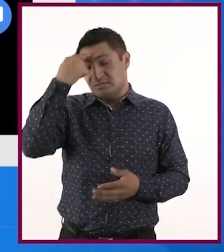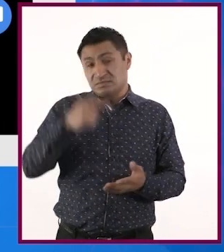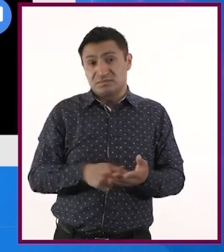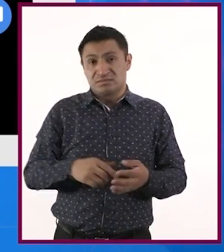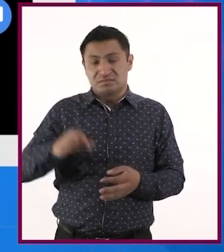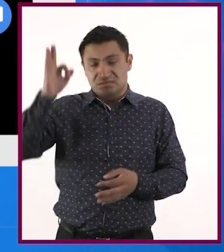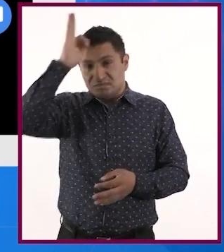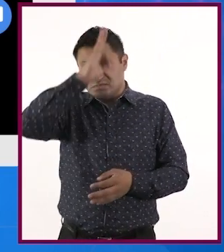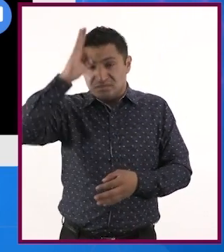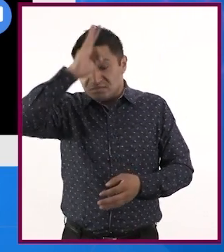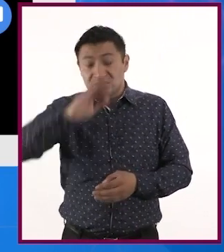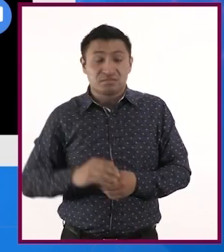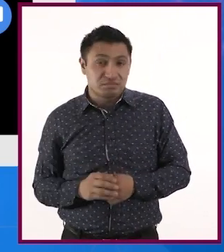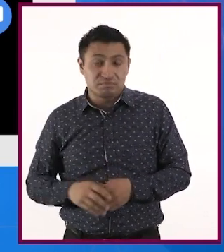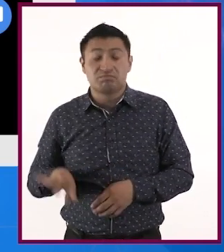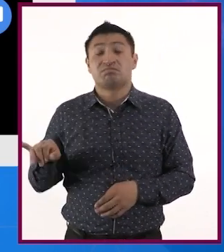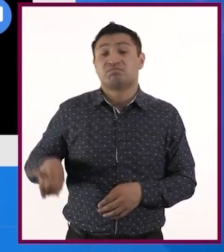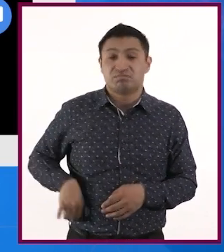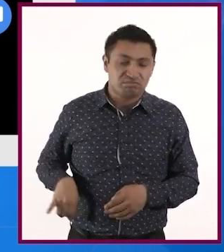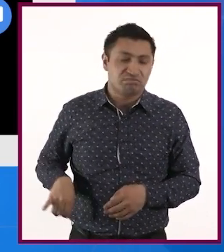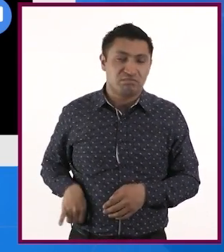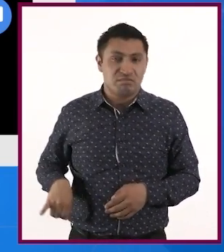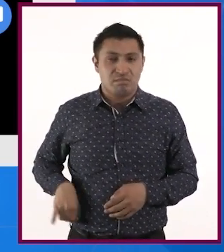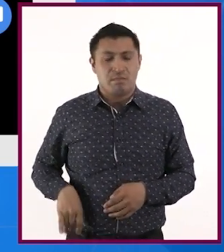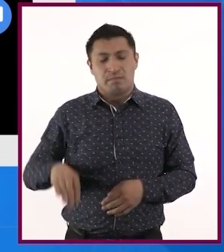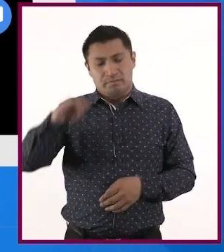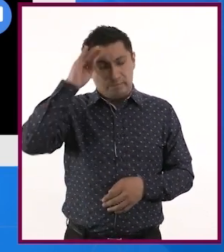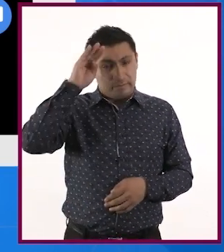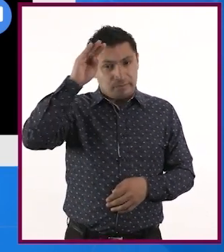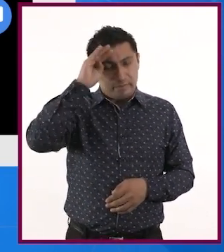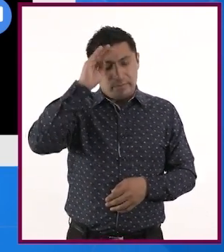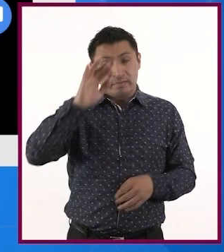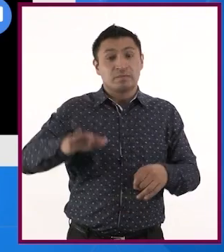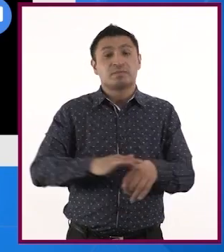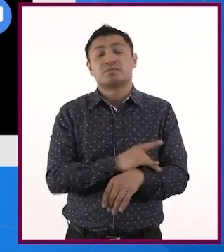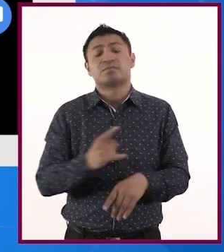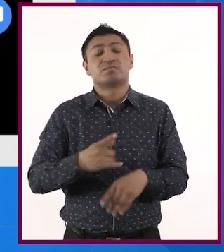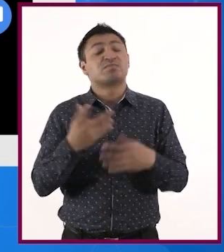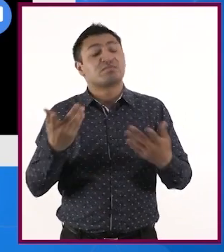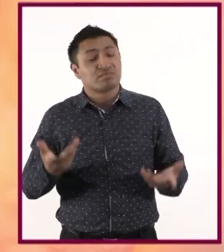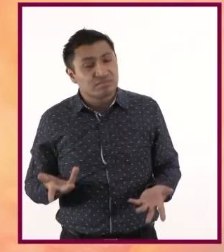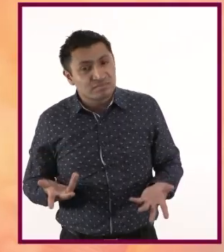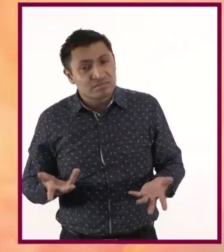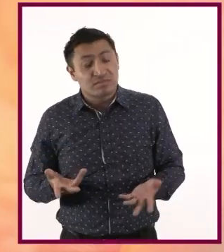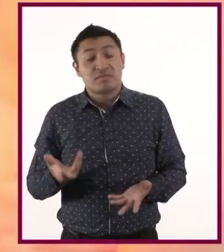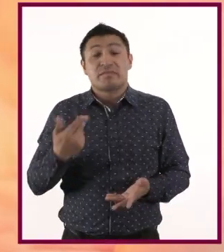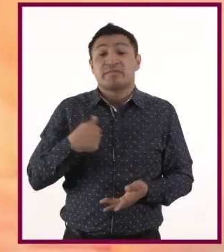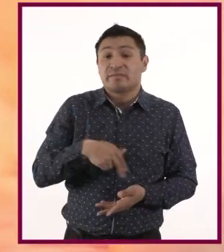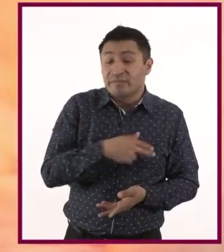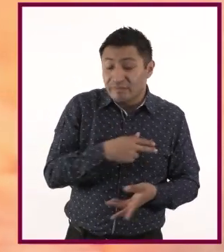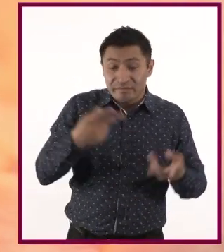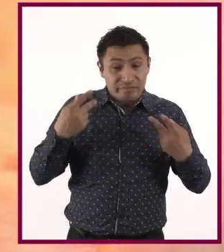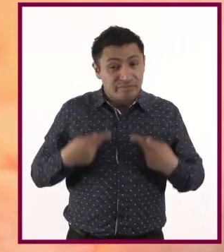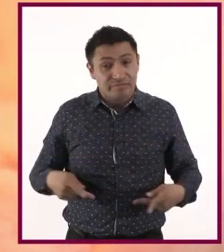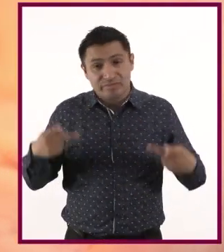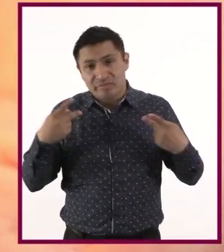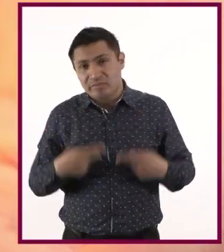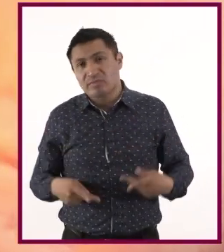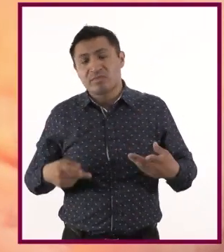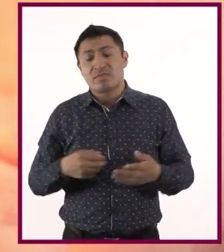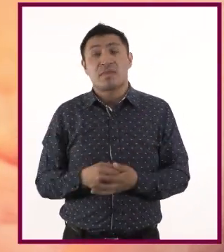más filosóficas. Es interesante pensar en por qué nosotros como seres